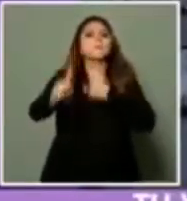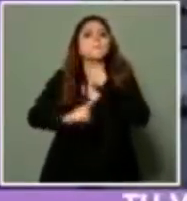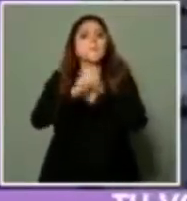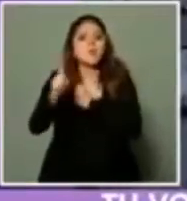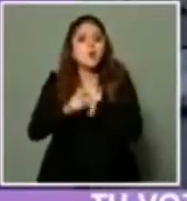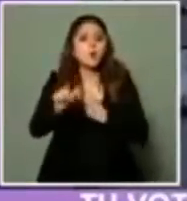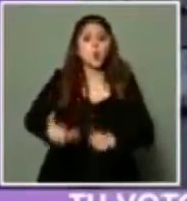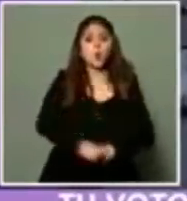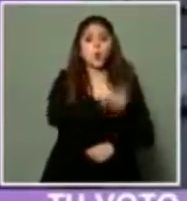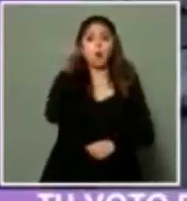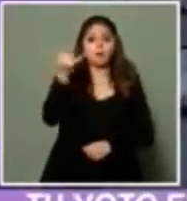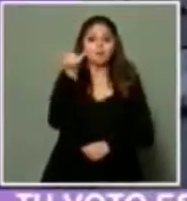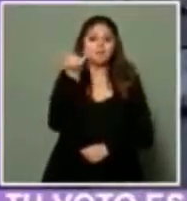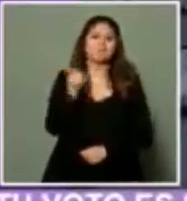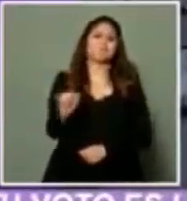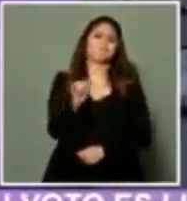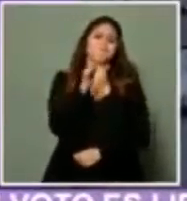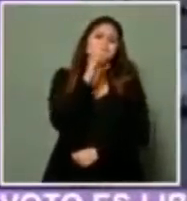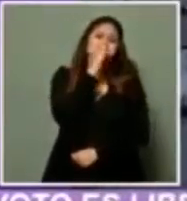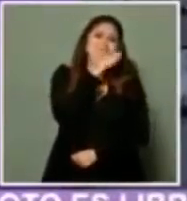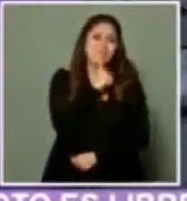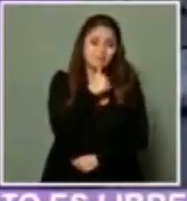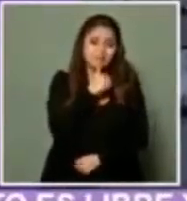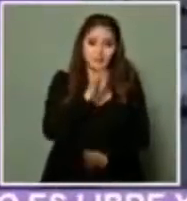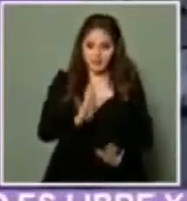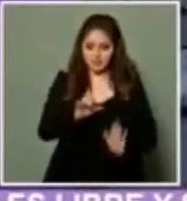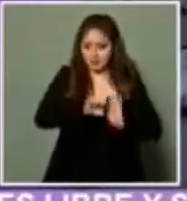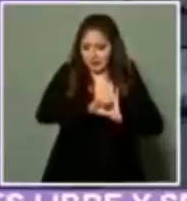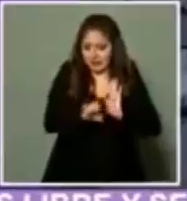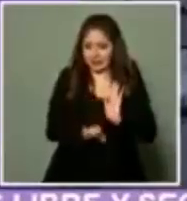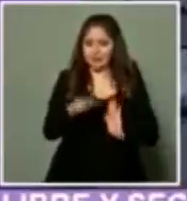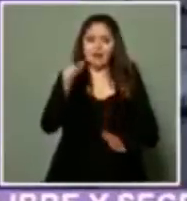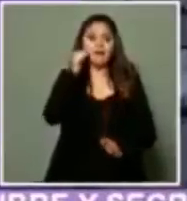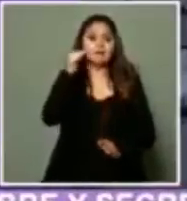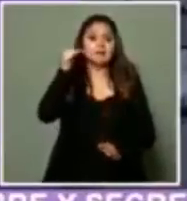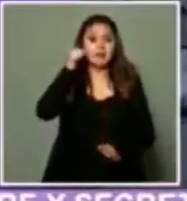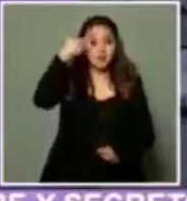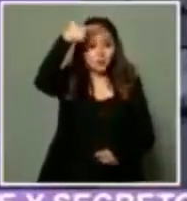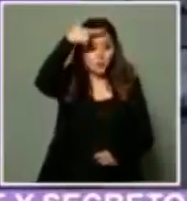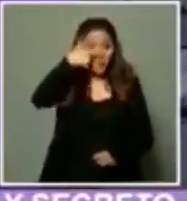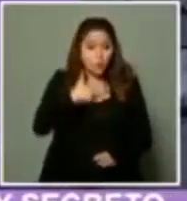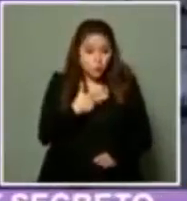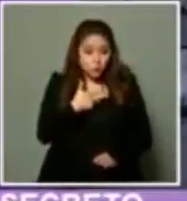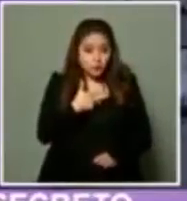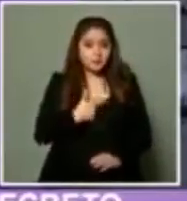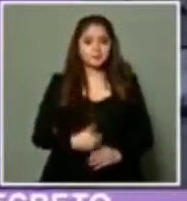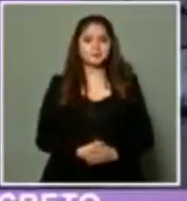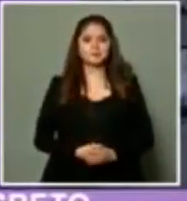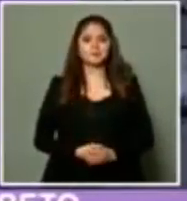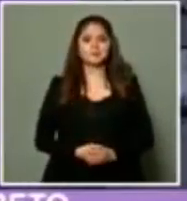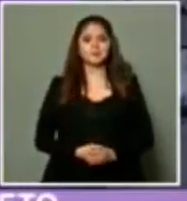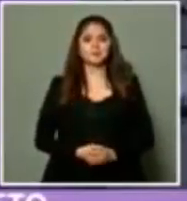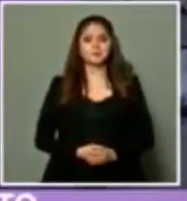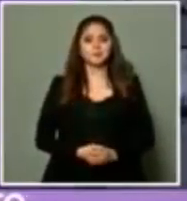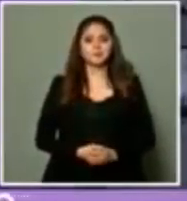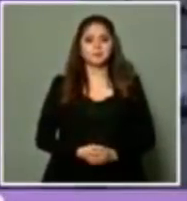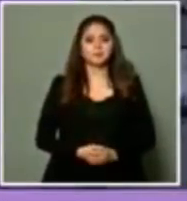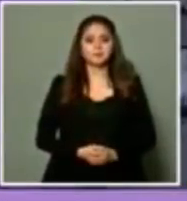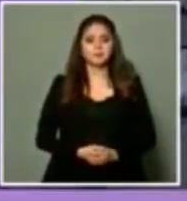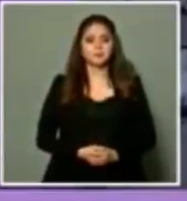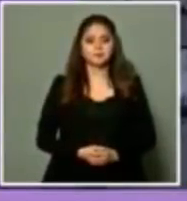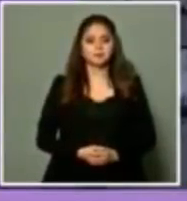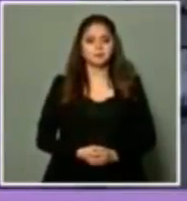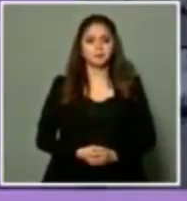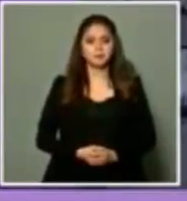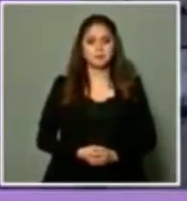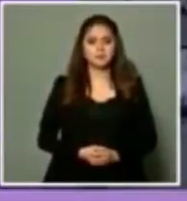absurdos increíbles. Fíjense ustedes que anoche hubo una guerra